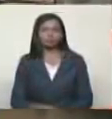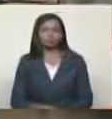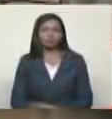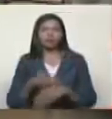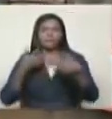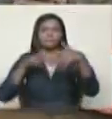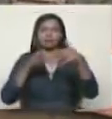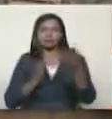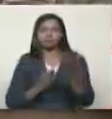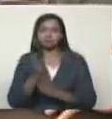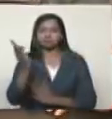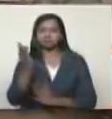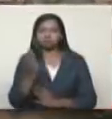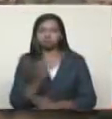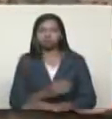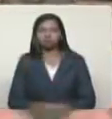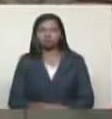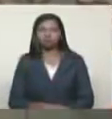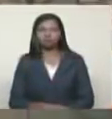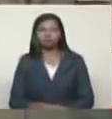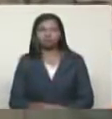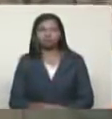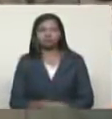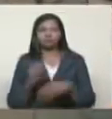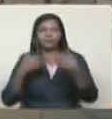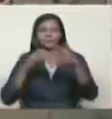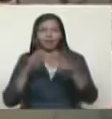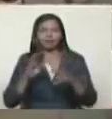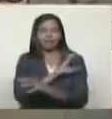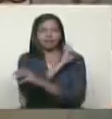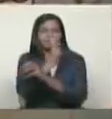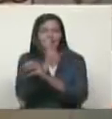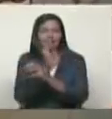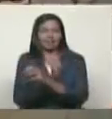Marcha de la lealtad. Marcha de la energía.